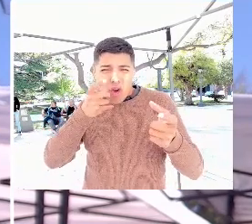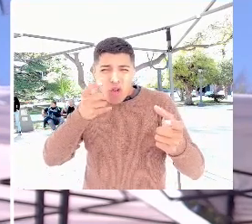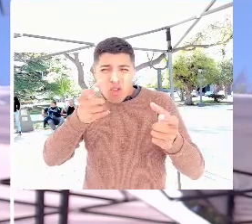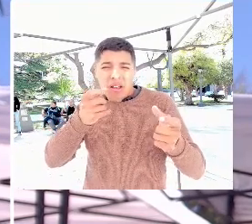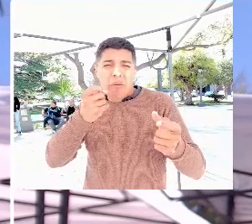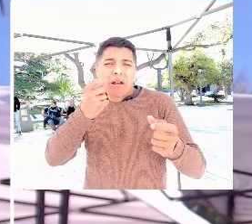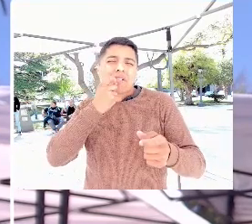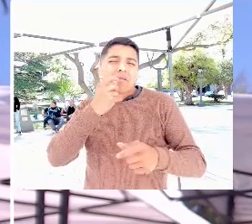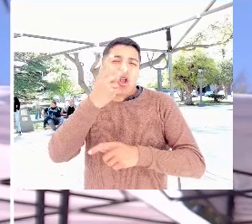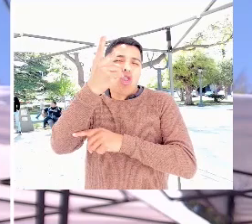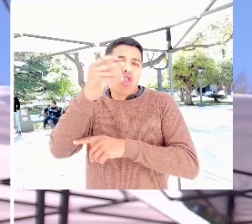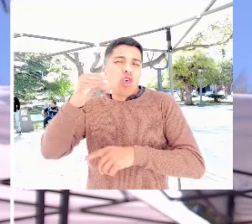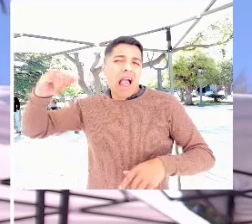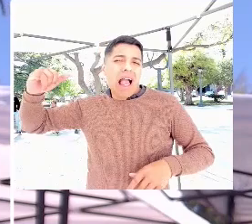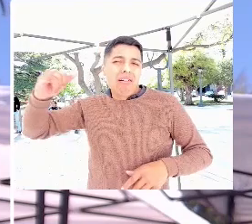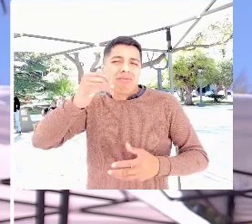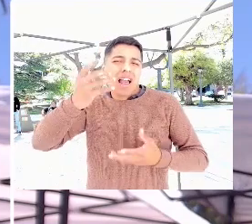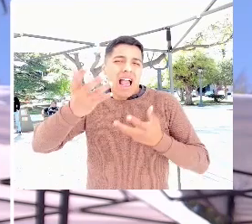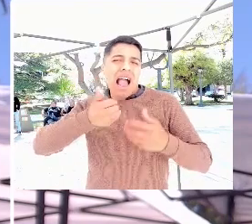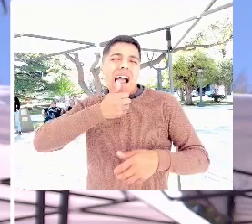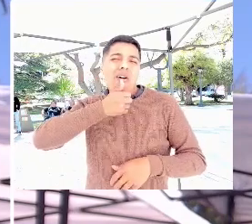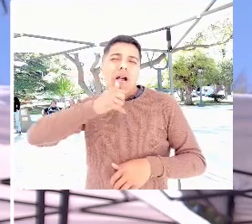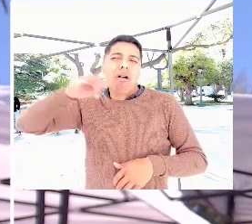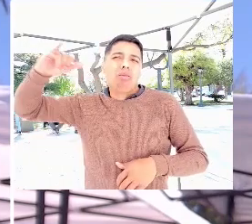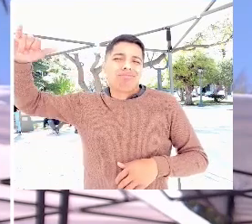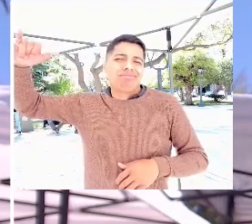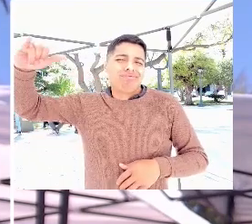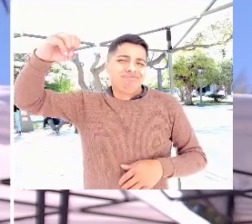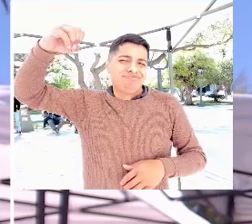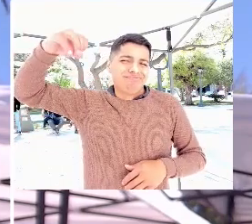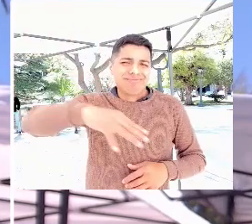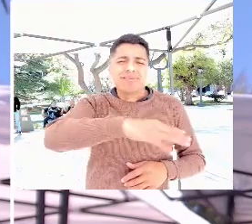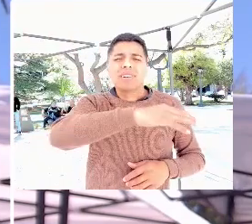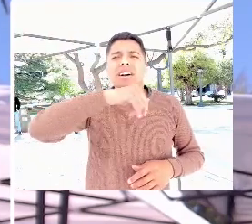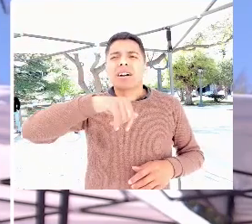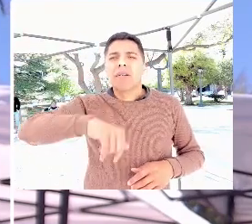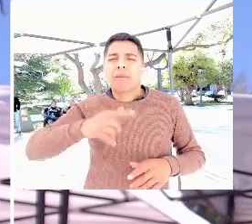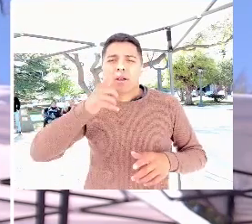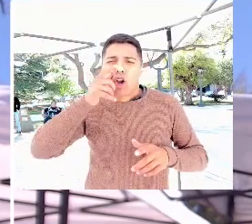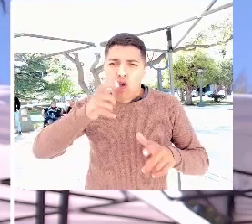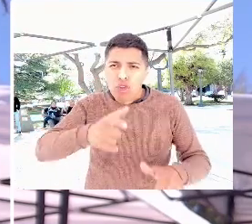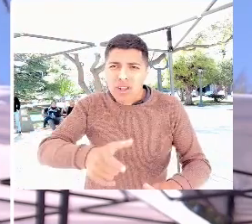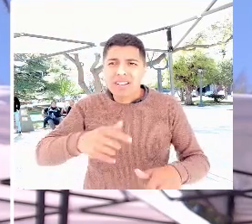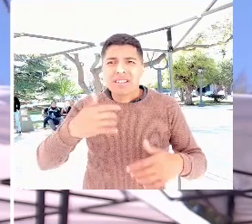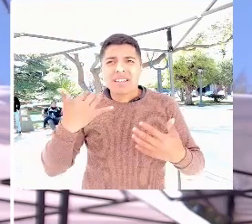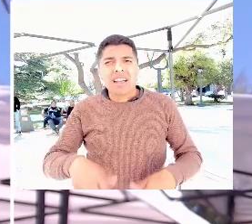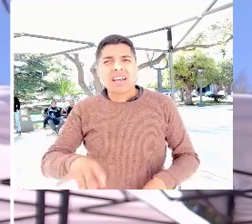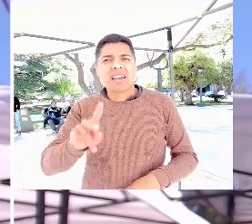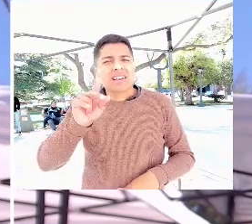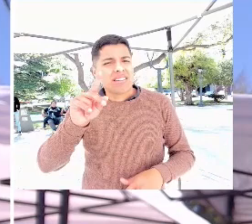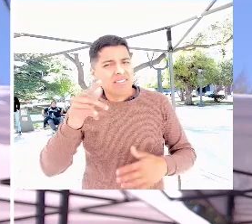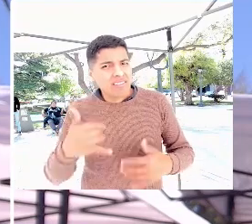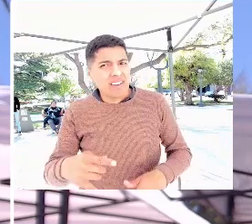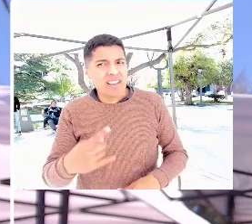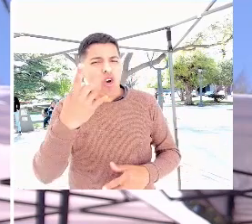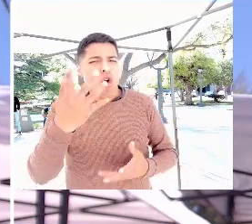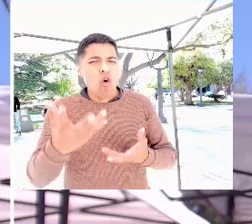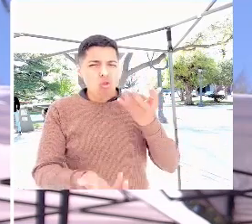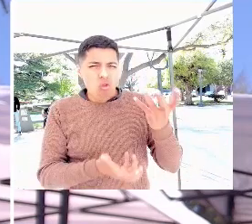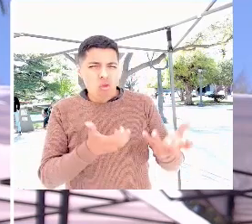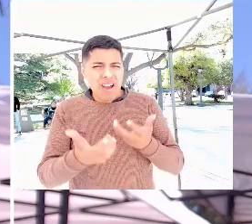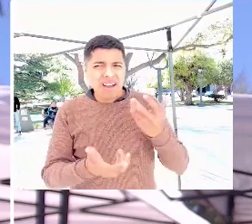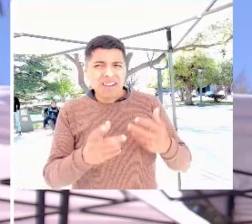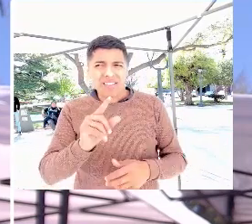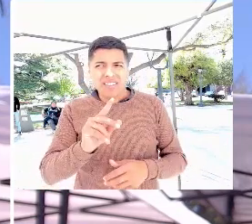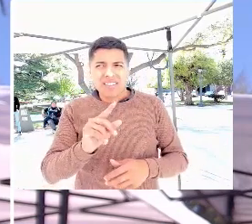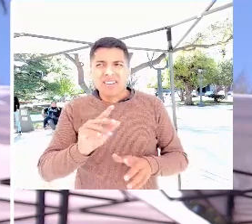aviones hidrantes que llegaron el domingo a las 3 de la tarde, para poder contener, porque cabe destacar que es muy difícil contener un foco de incendio